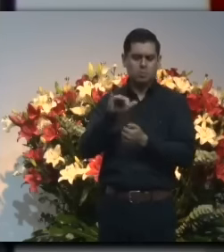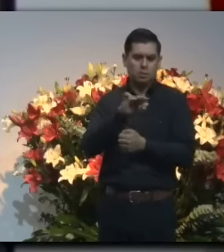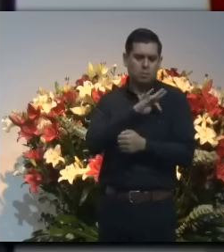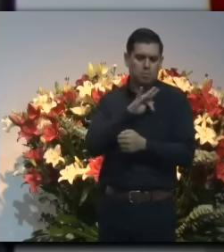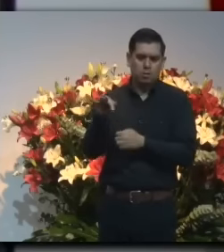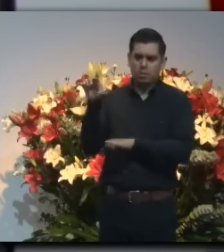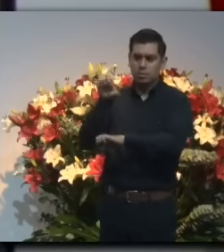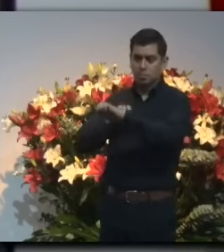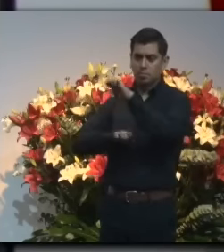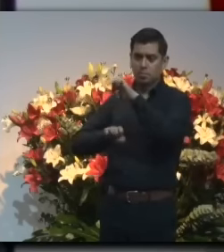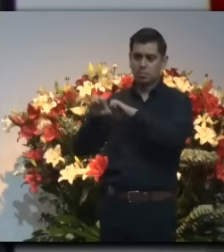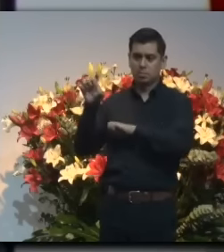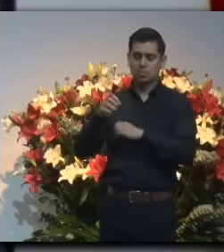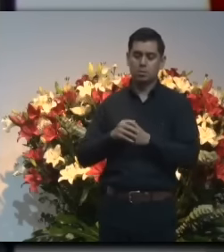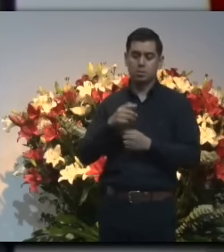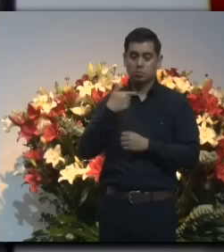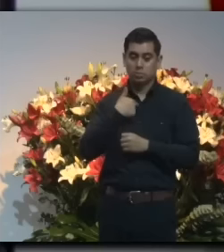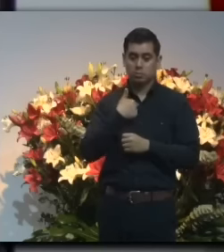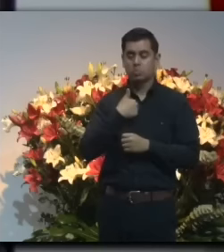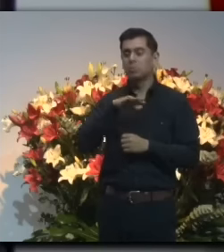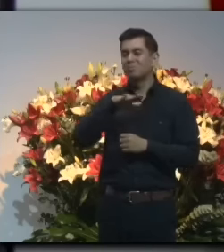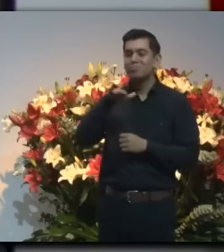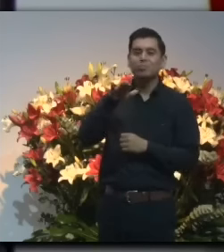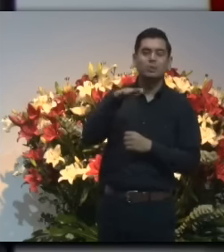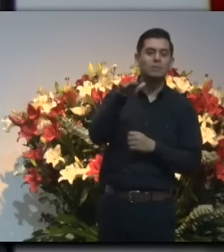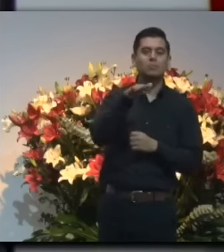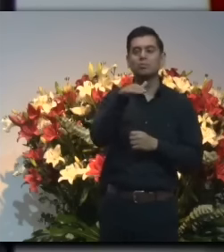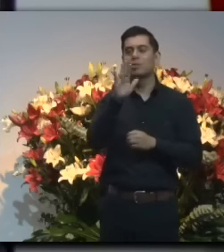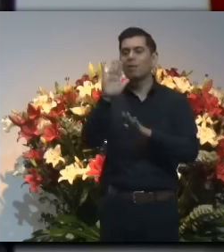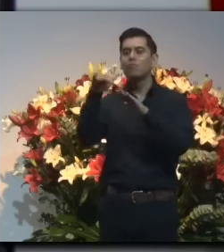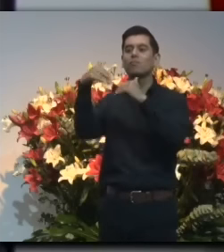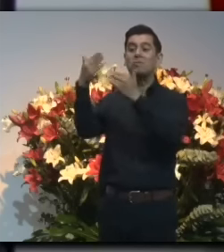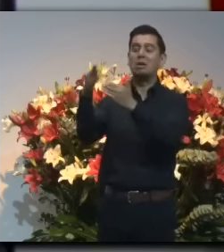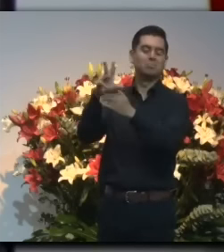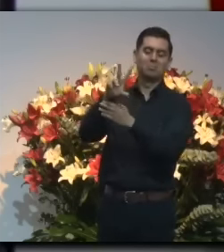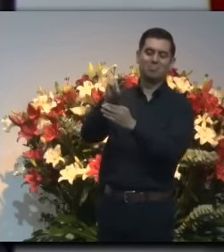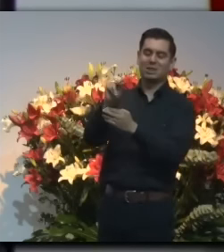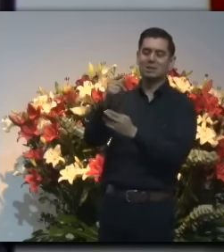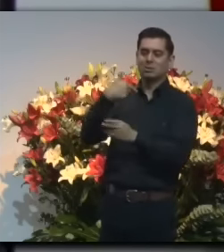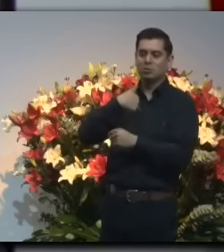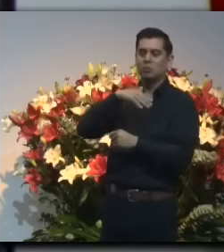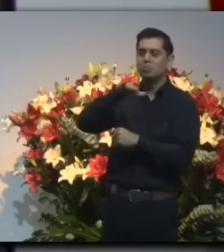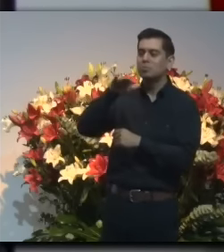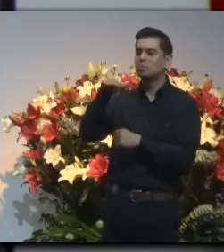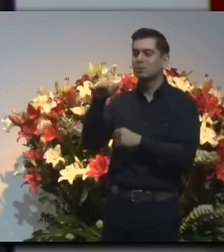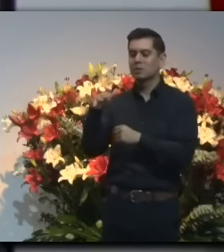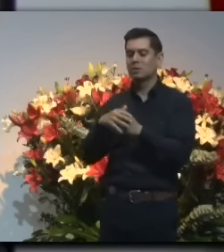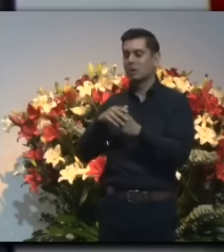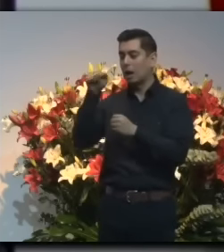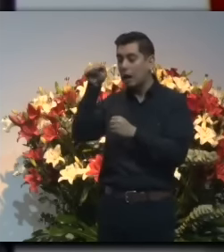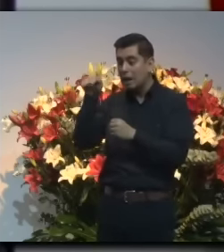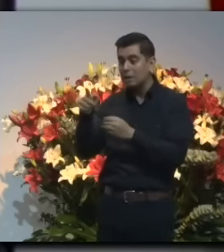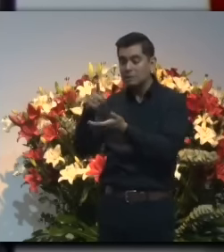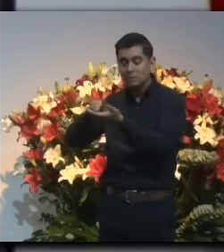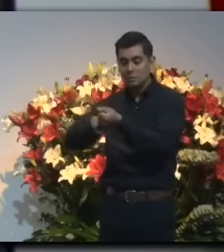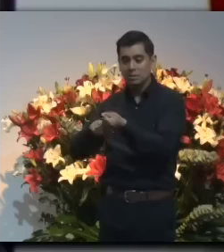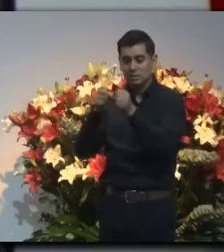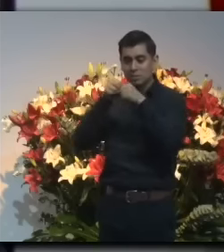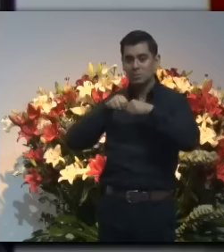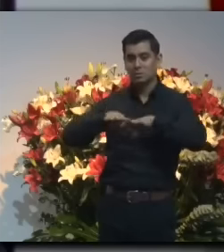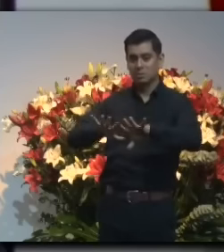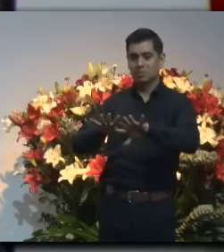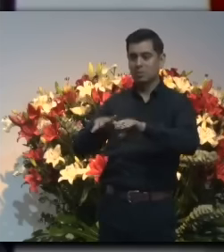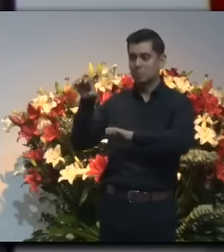embajadora o embajador. Yo más que buscar embajadores de afuera, buscaría embajadores de adentro del servicio exterior mexicano, tratarlos